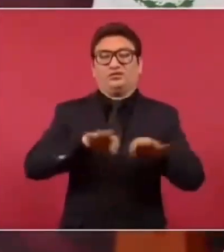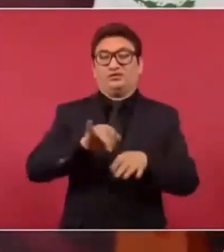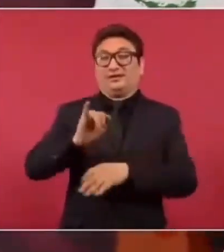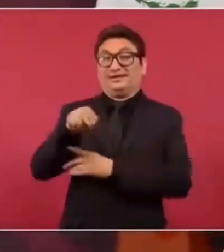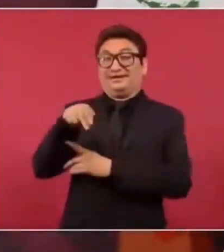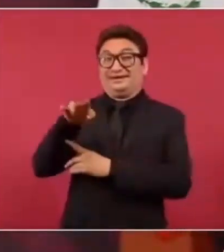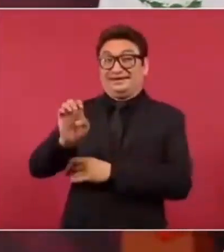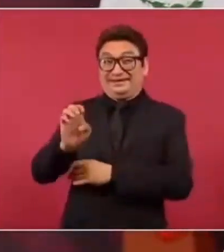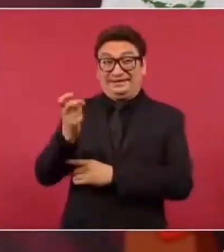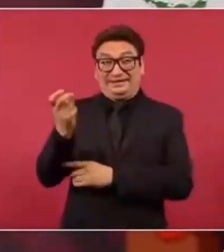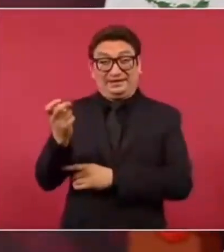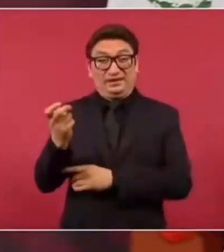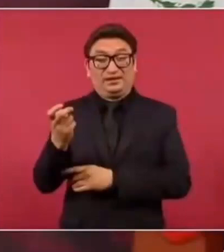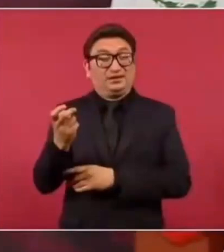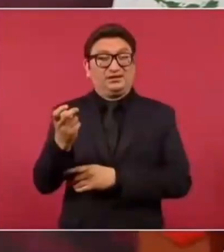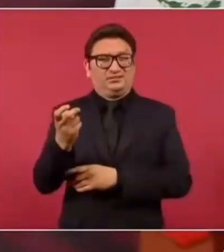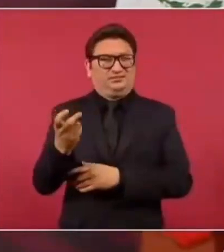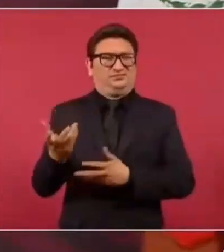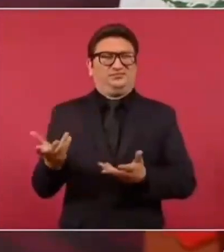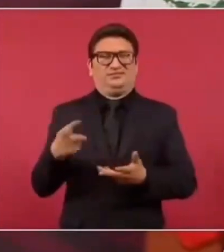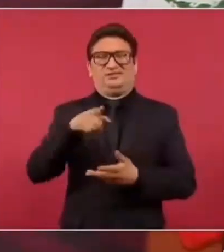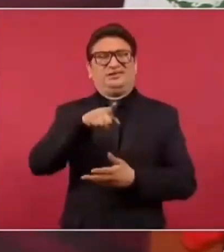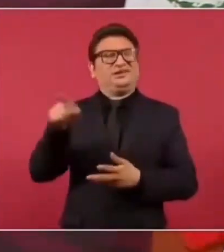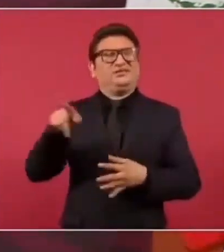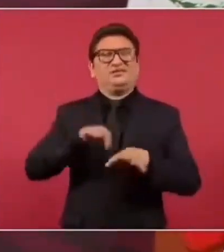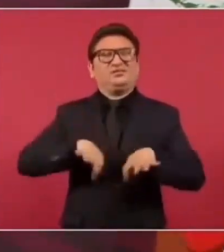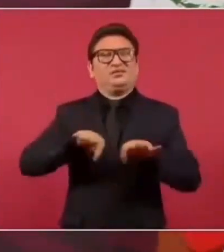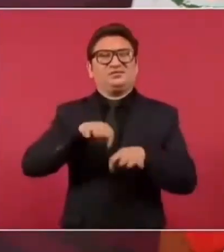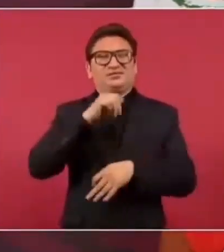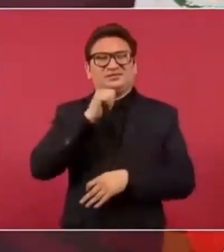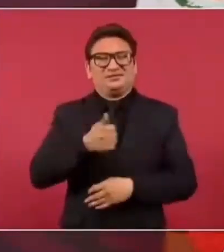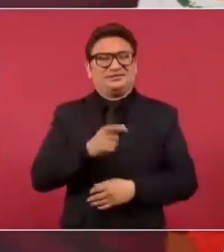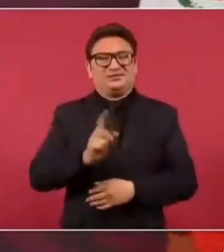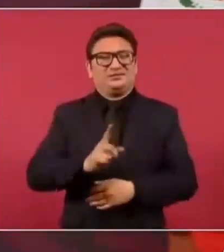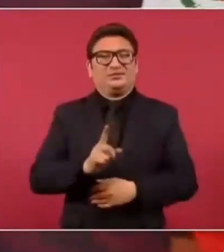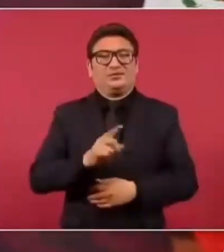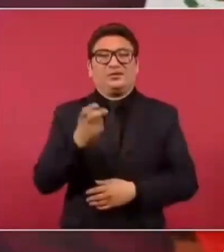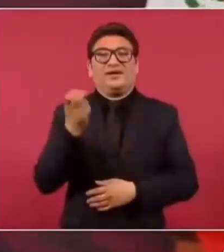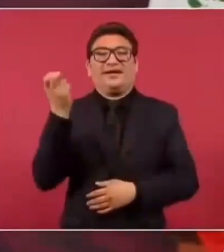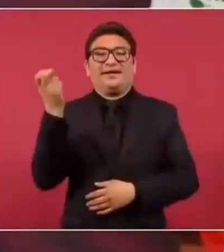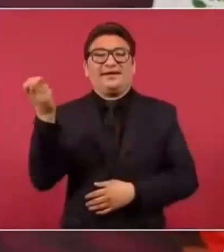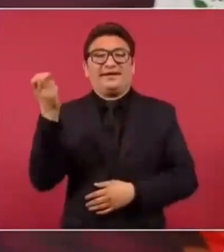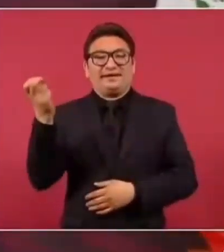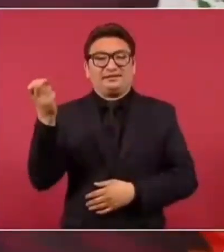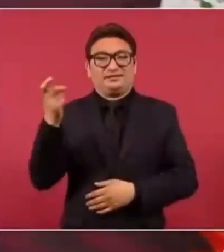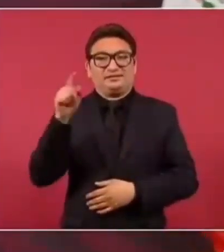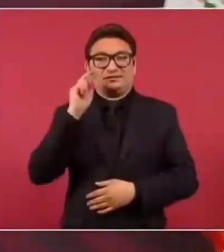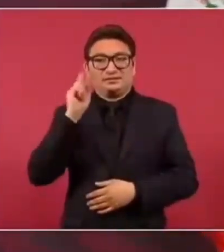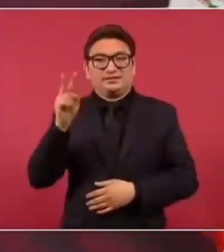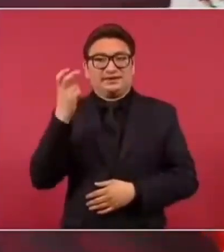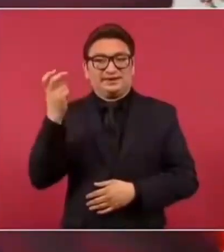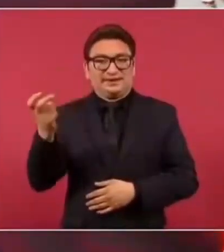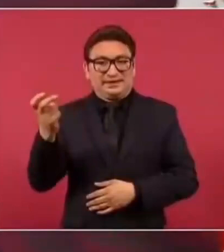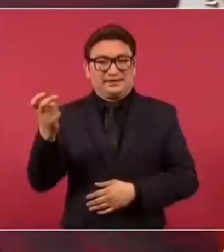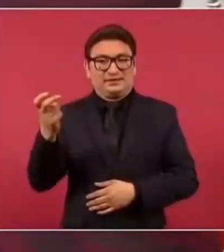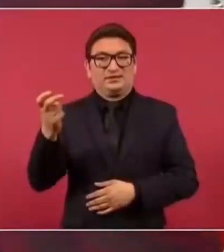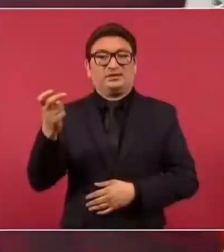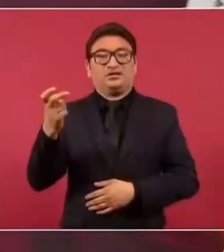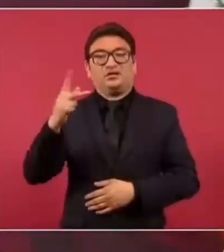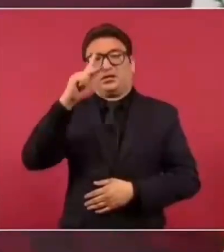INE No no es esto es una